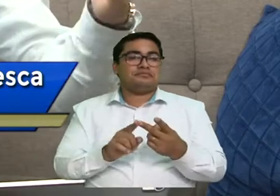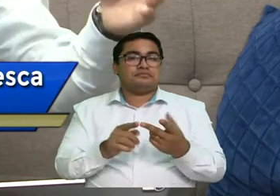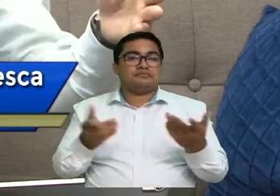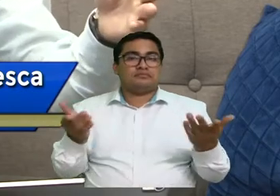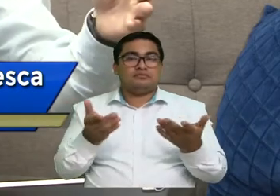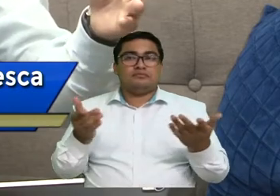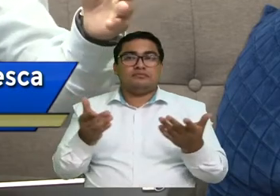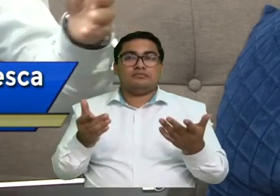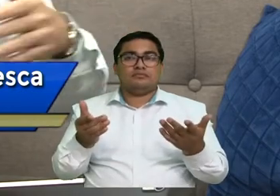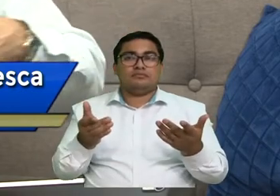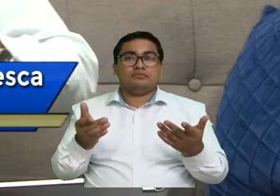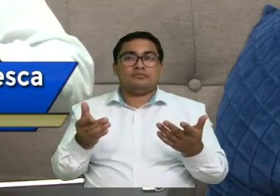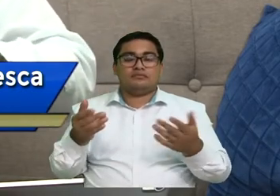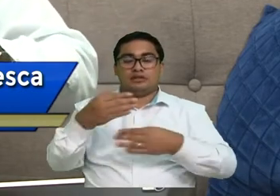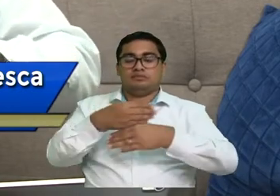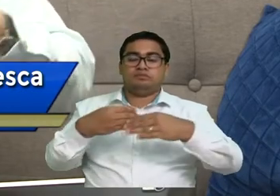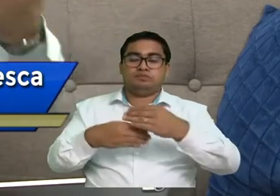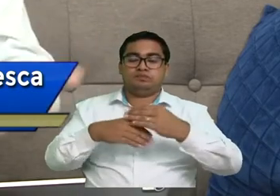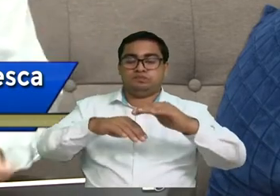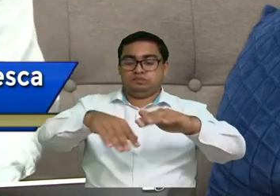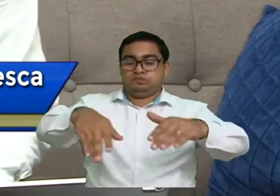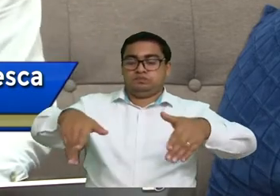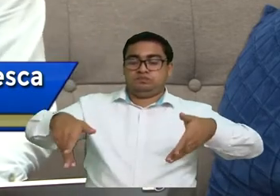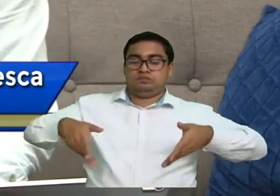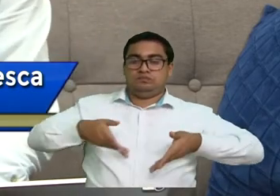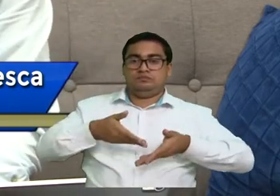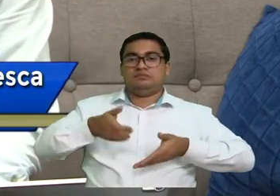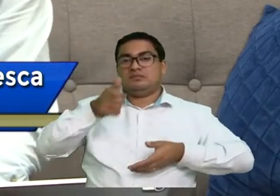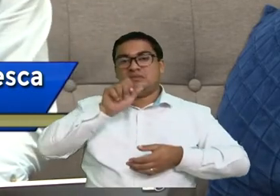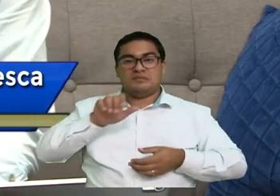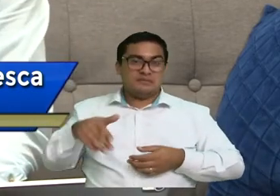cómo diseñar y construir estanques,